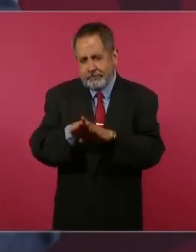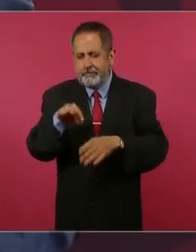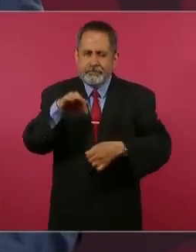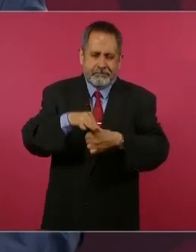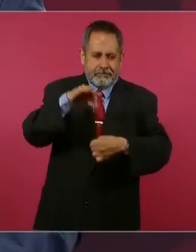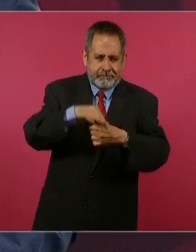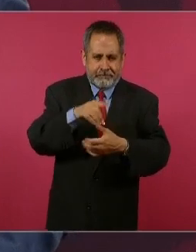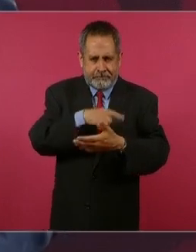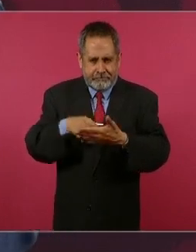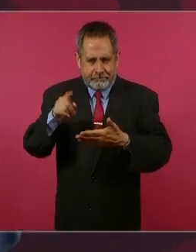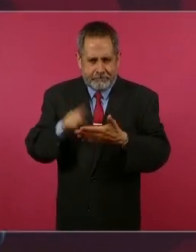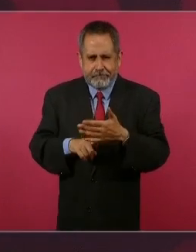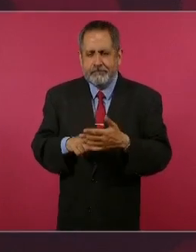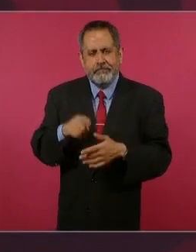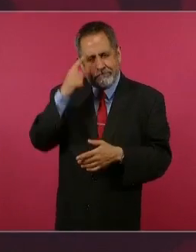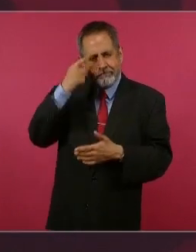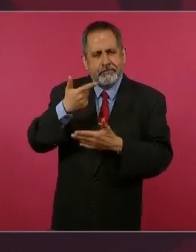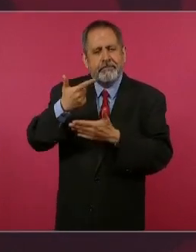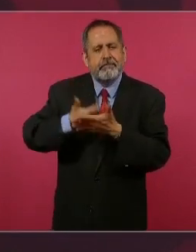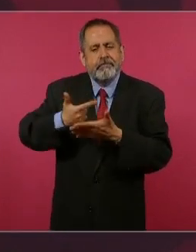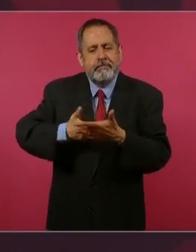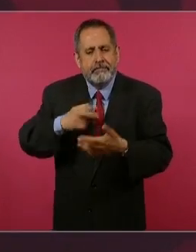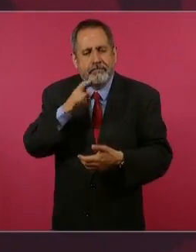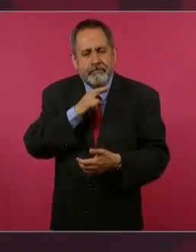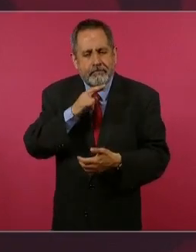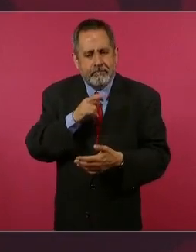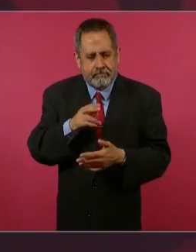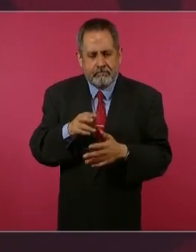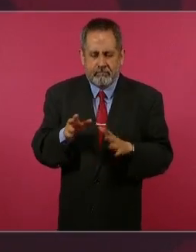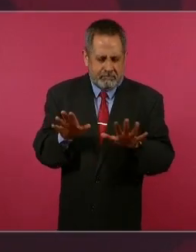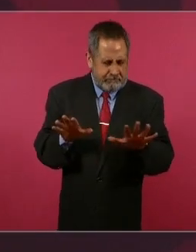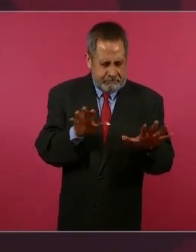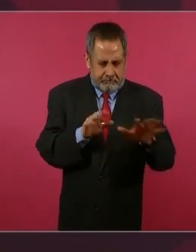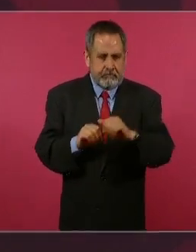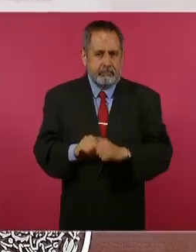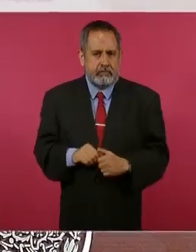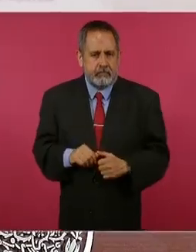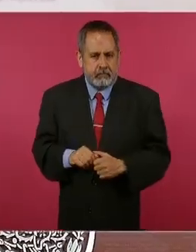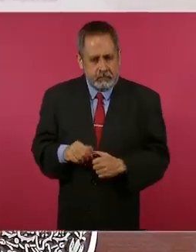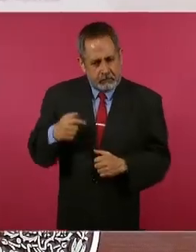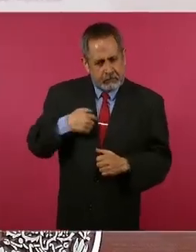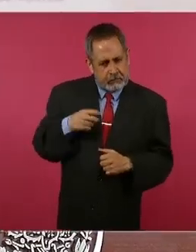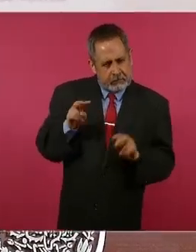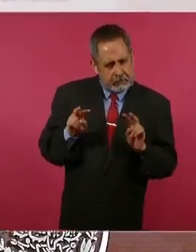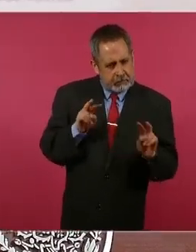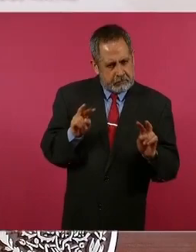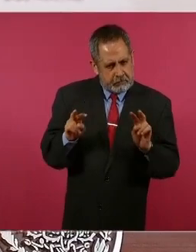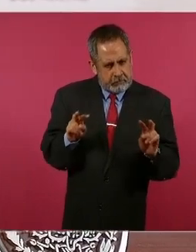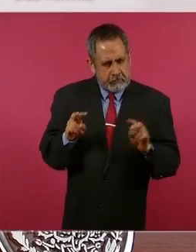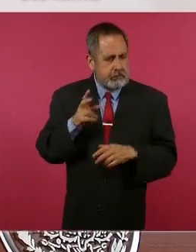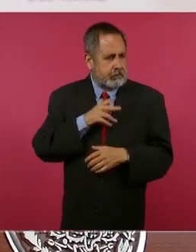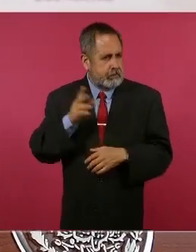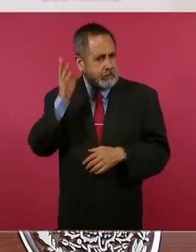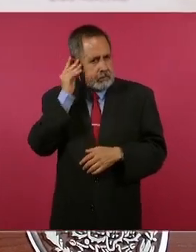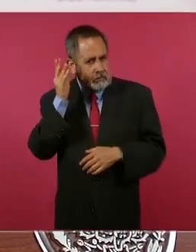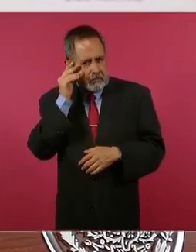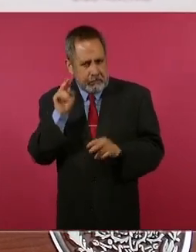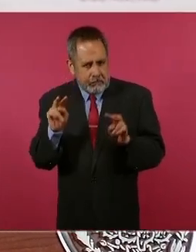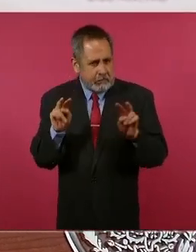los conteos rápido y veía yo escuchaba